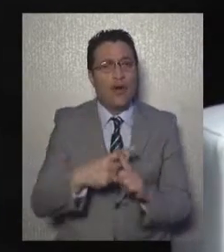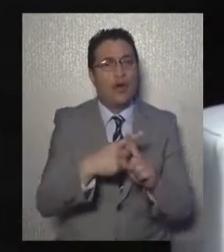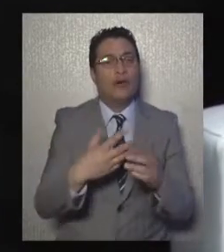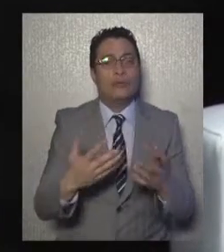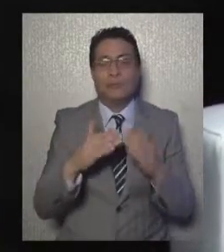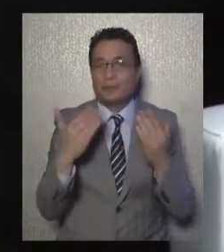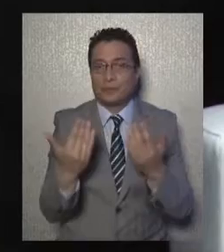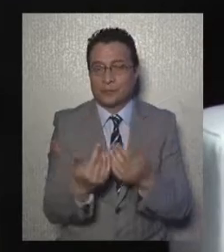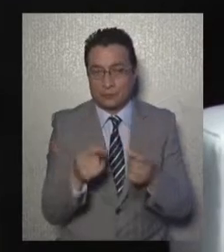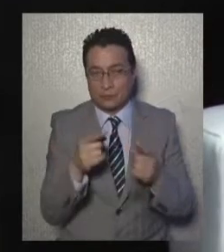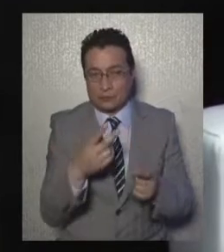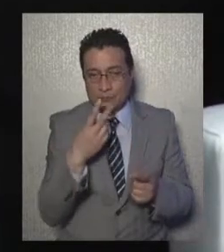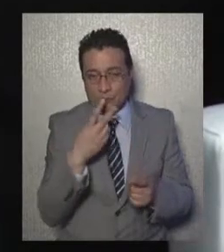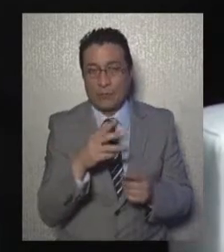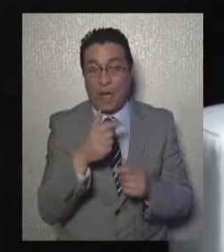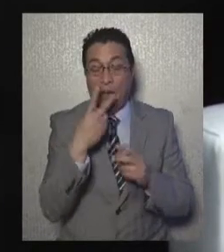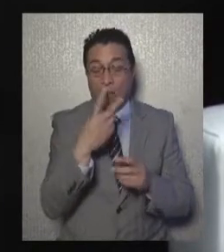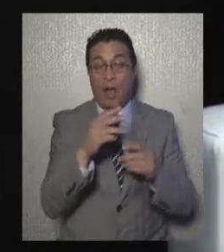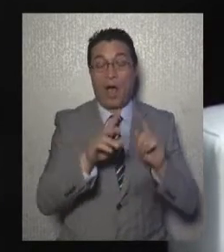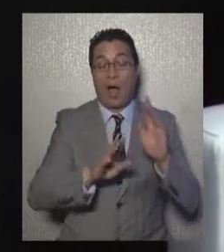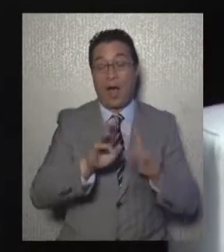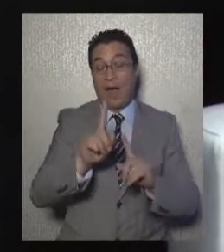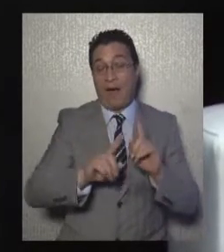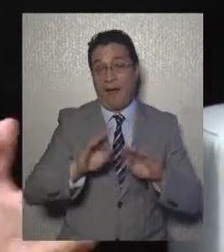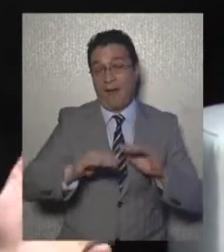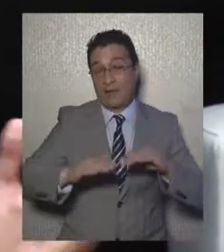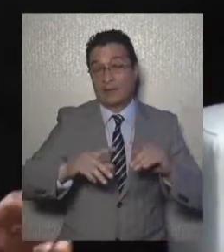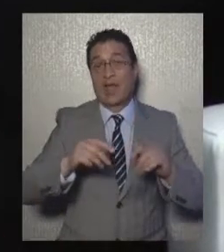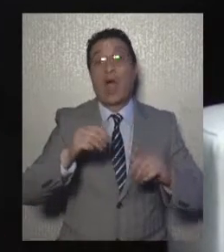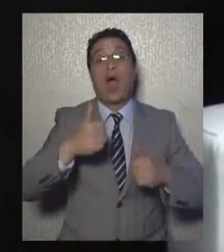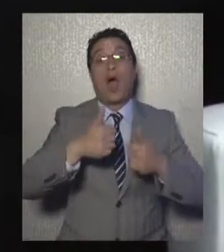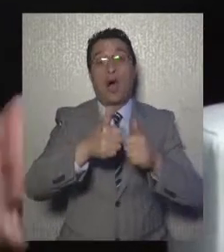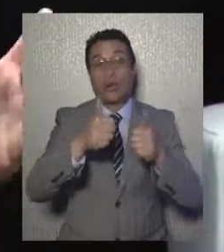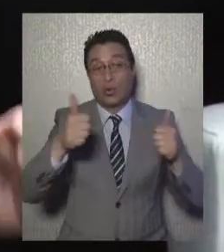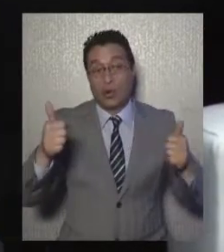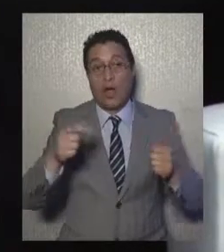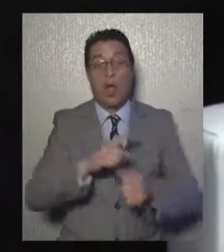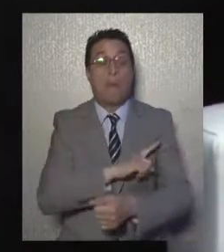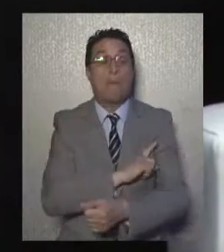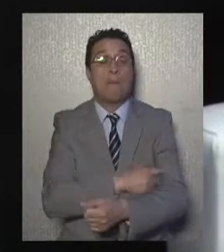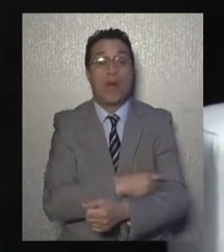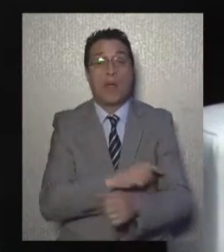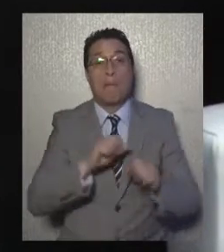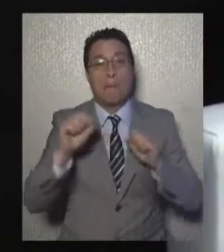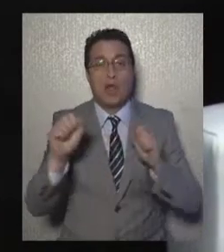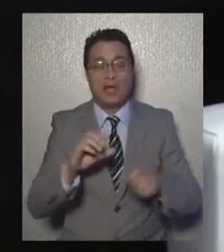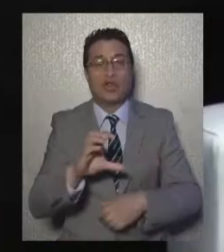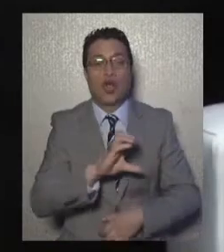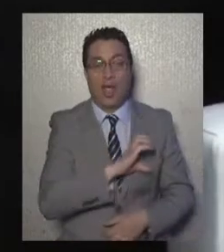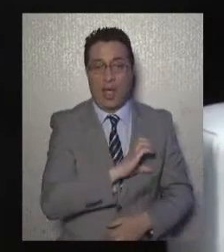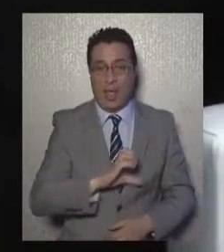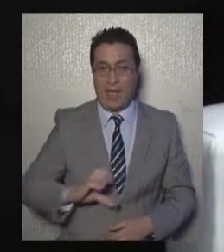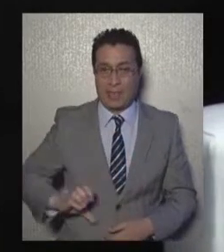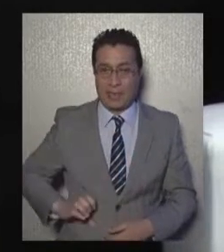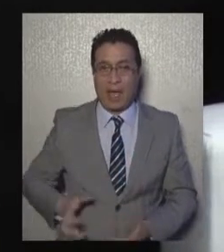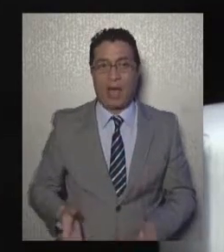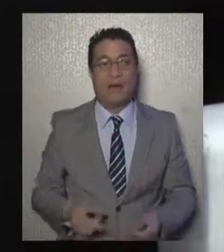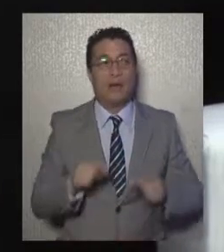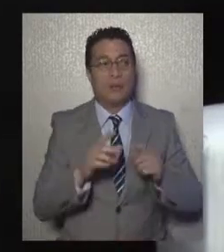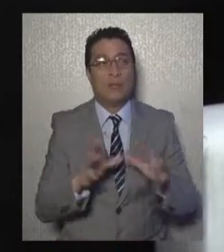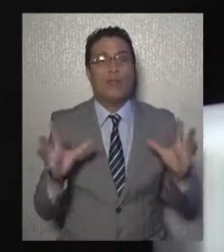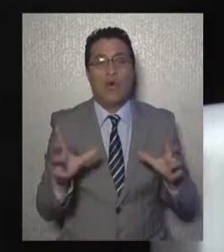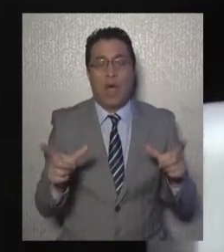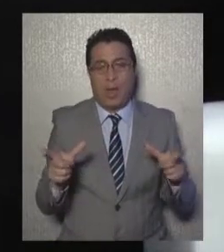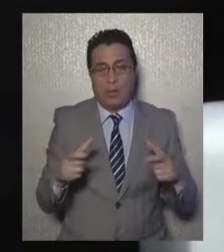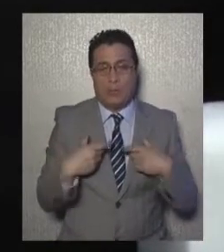veces a las autoridades, al poder político, al poder público, al Estado, muy atrapado